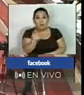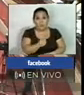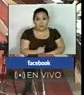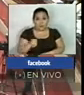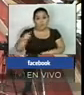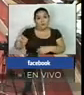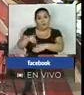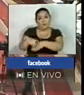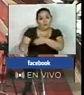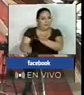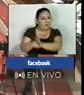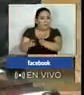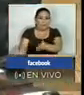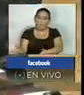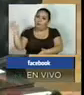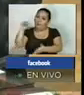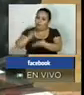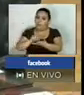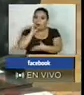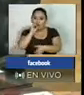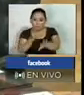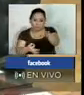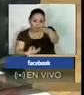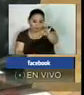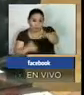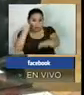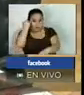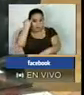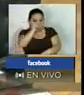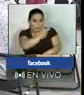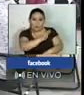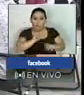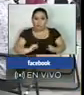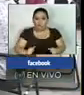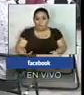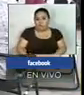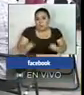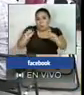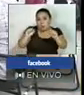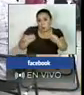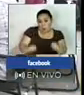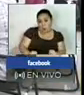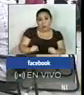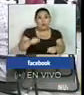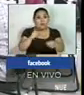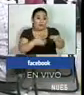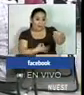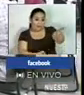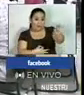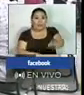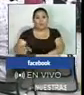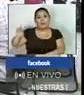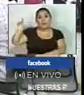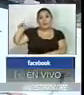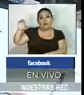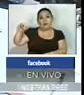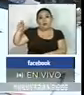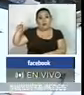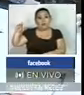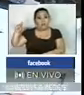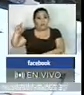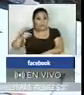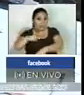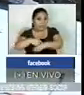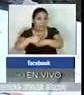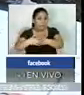señalaron que nuevamente presentarán la iniciativa gubernamental para extender los plazos para declarar el impuesto sobre la renta.